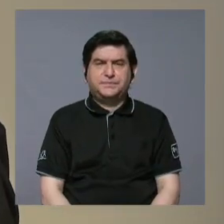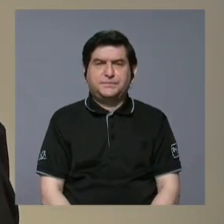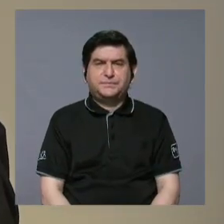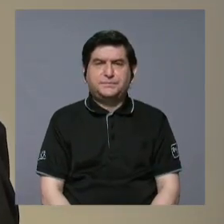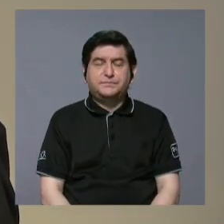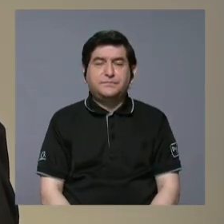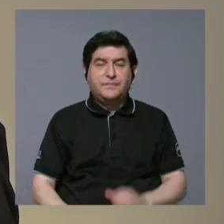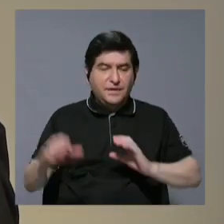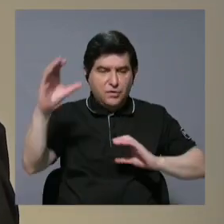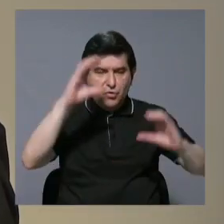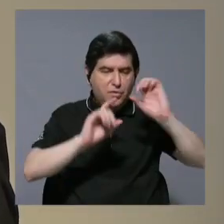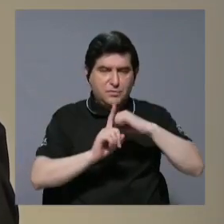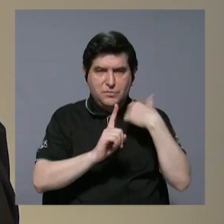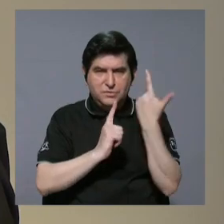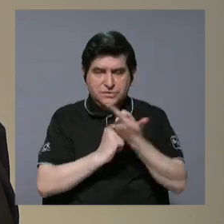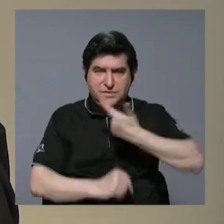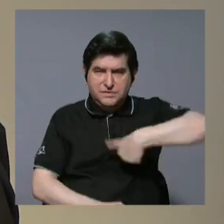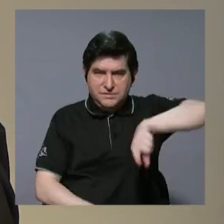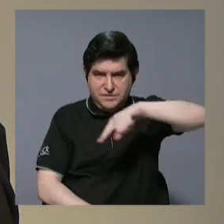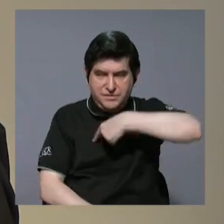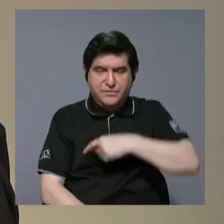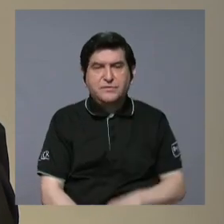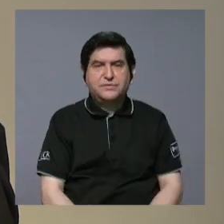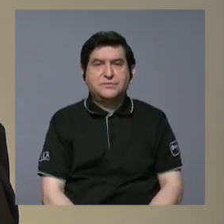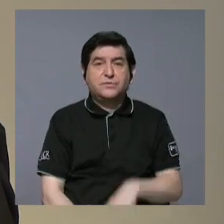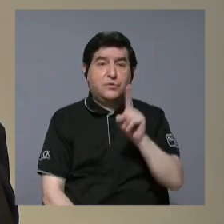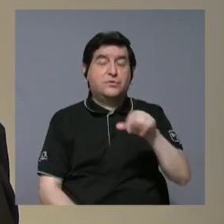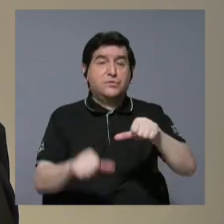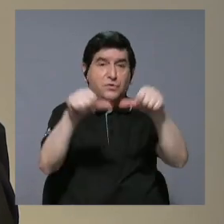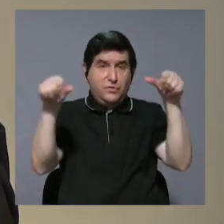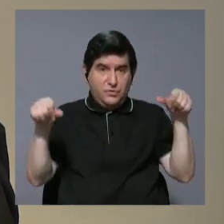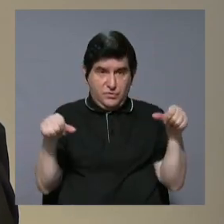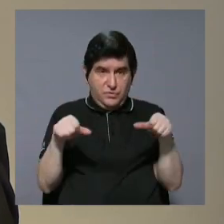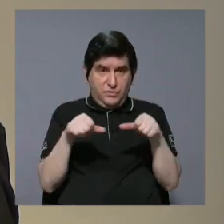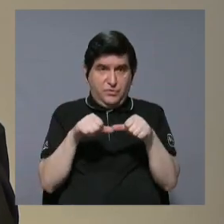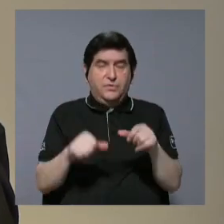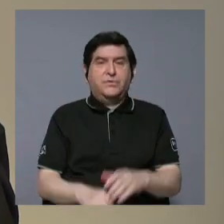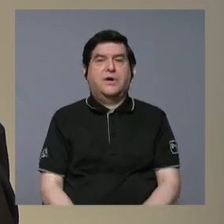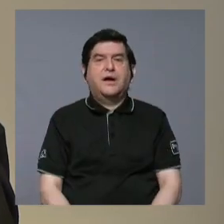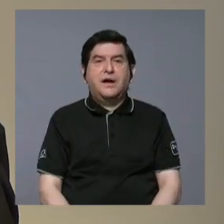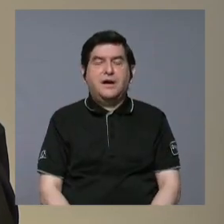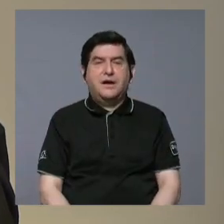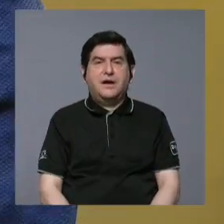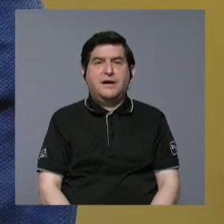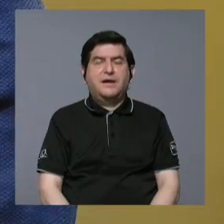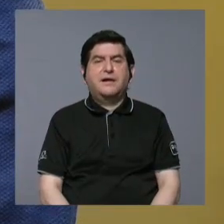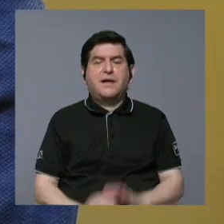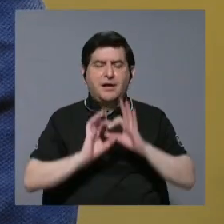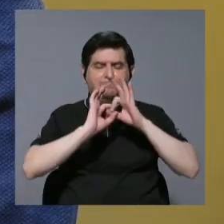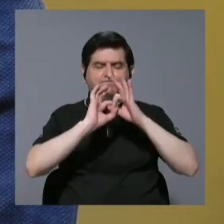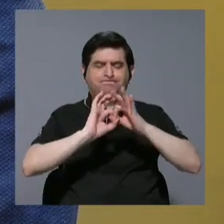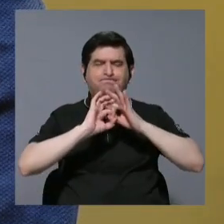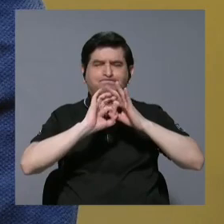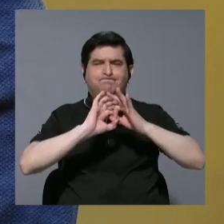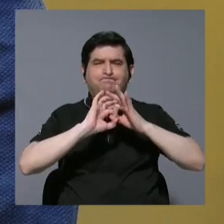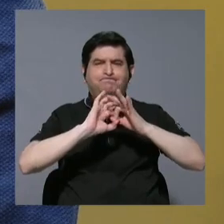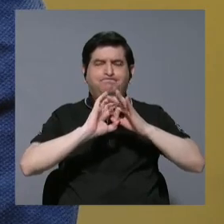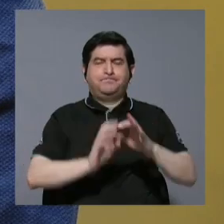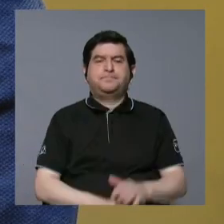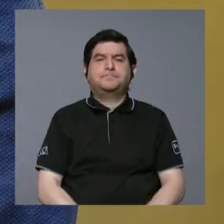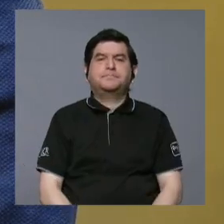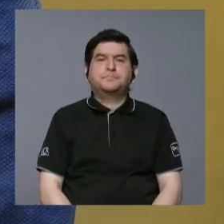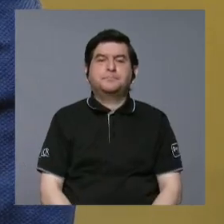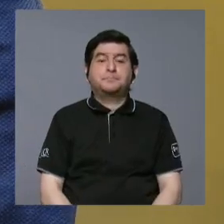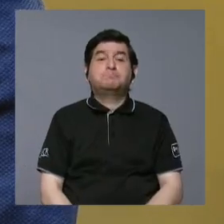como ciencia social somos una disciplina muy interdisciplinaria. Así